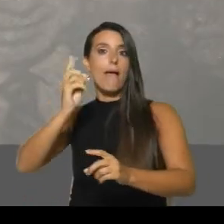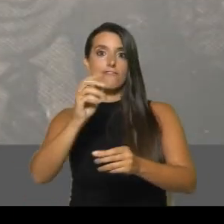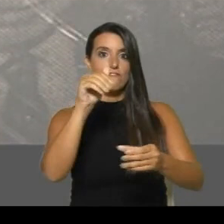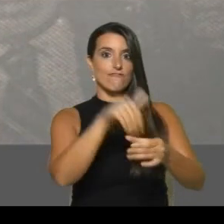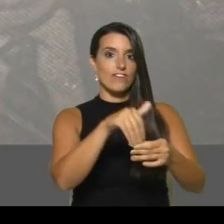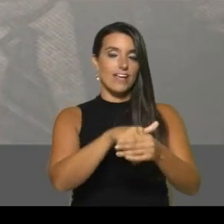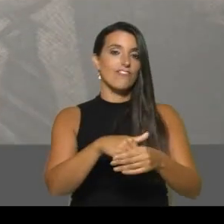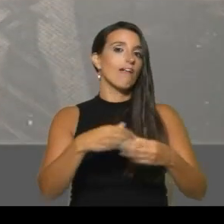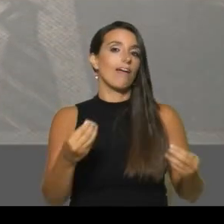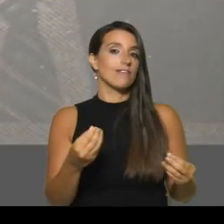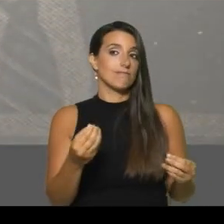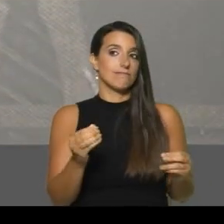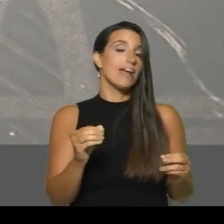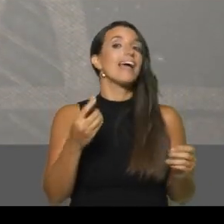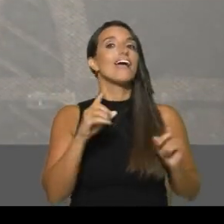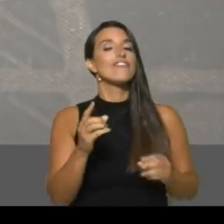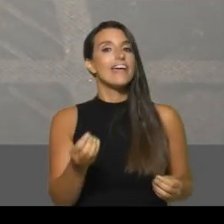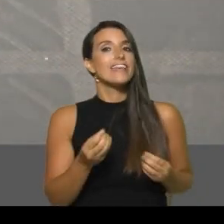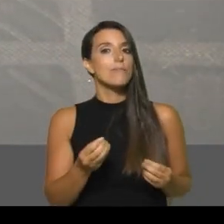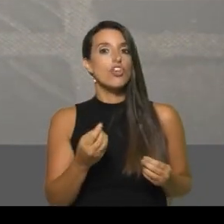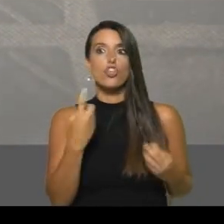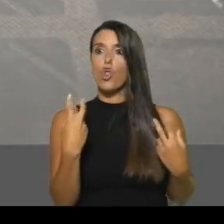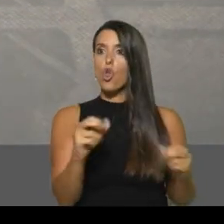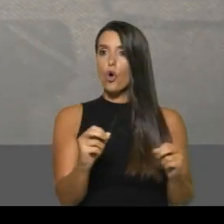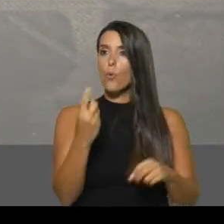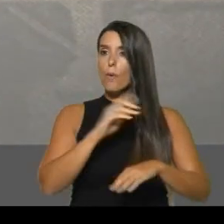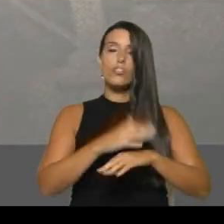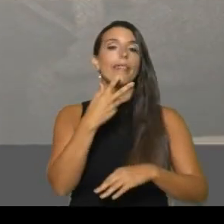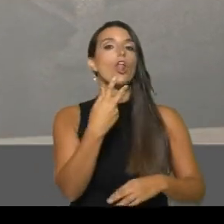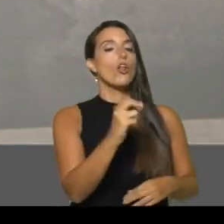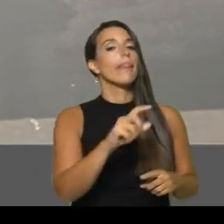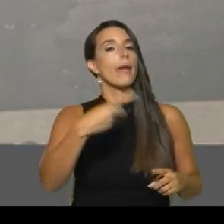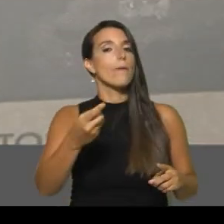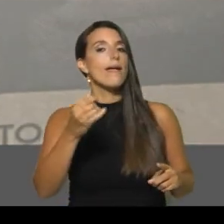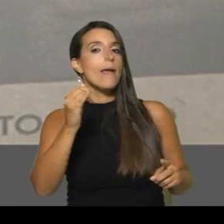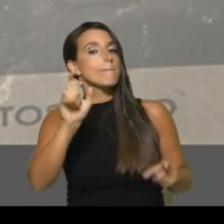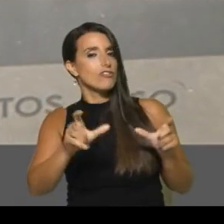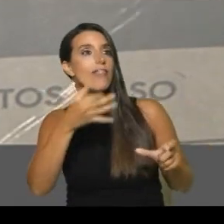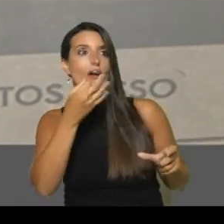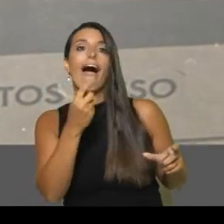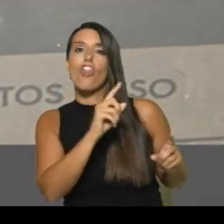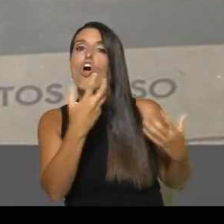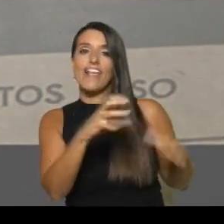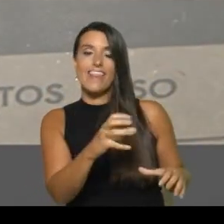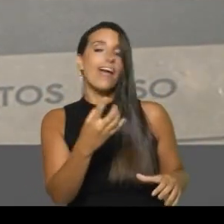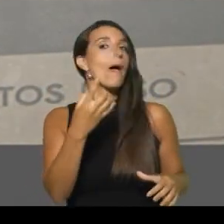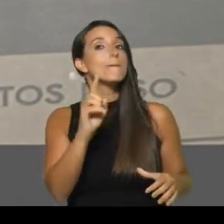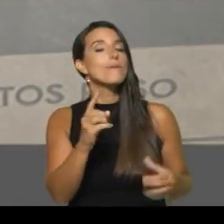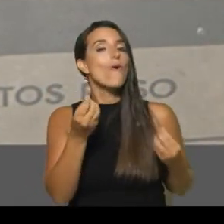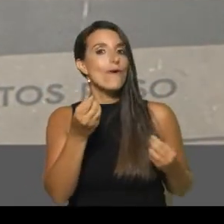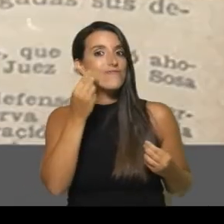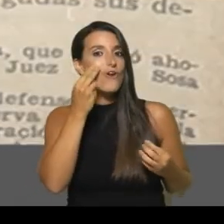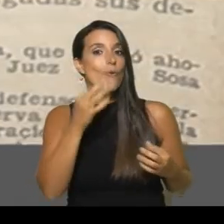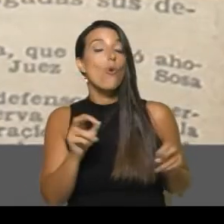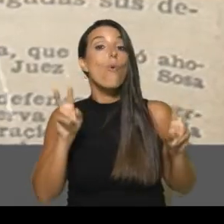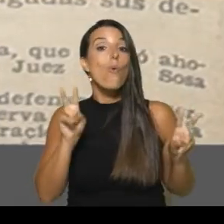él no iba a ser problema esto quiso ser negado en algún momento después fue ratificado por mucha gente cuál es el problema Esta alternativa